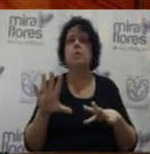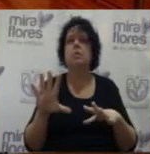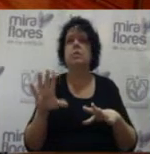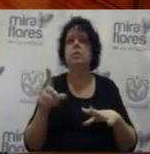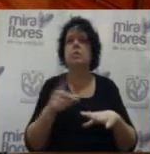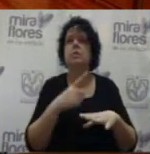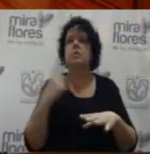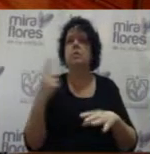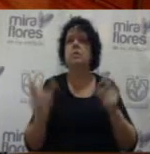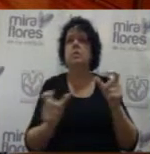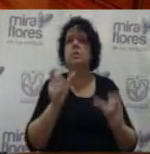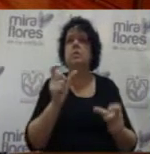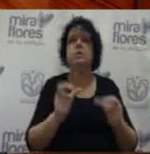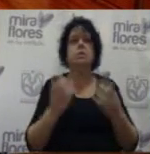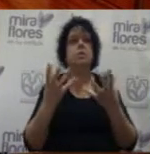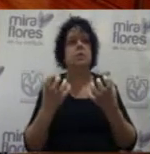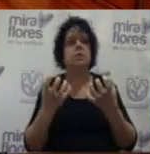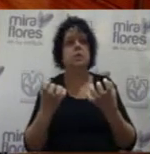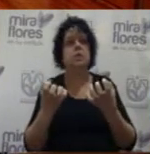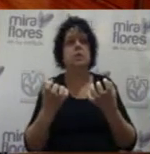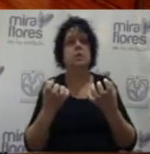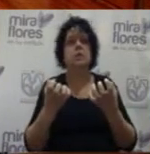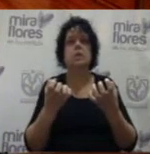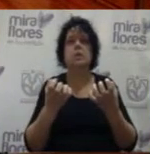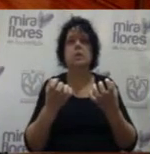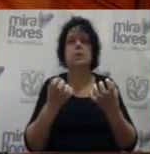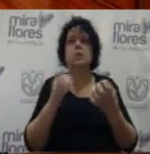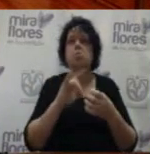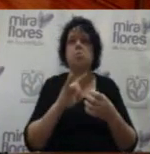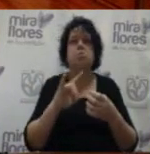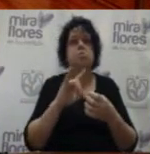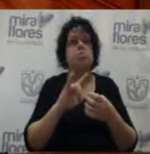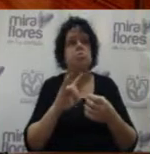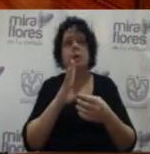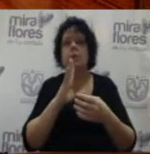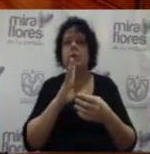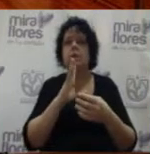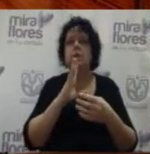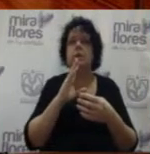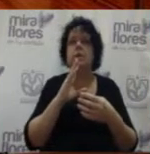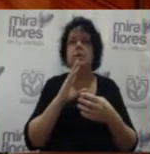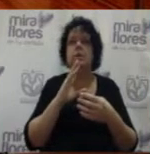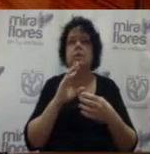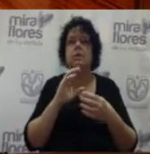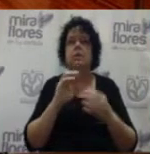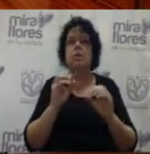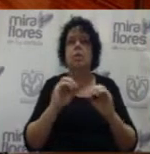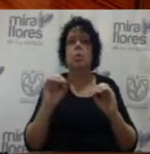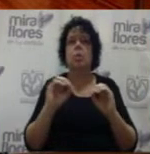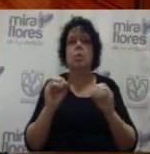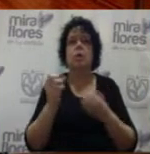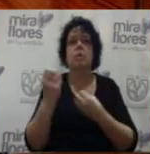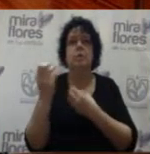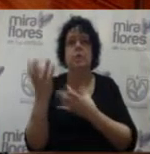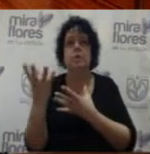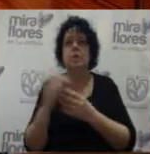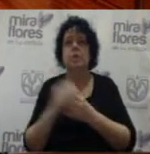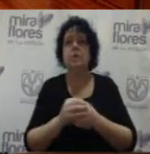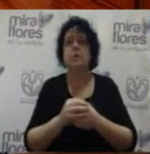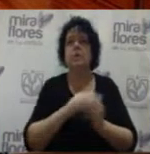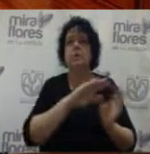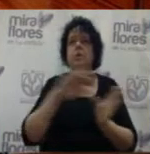quiera hacer uso de la palabra. Este es el momento. Si no tenemos informes, pasamos a lo que es orden del